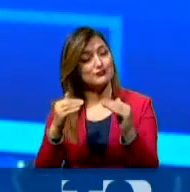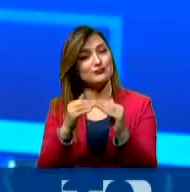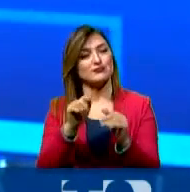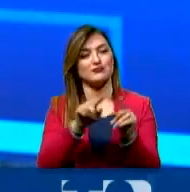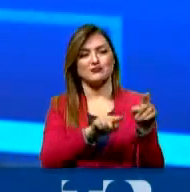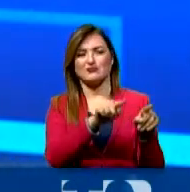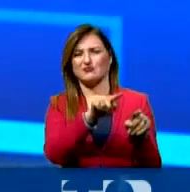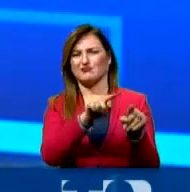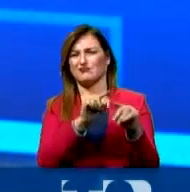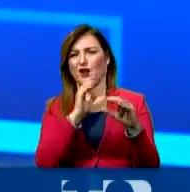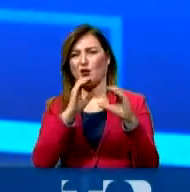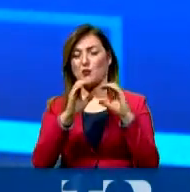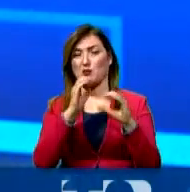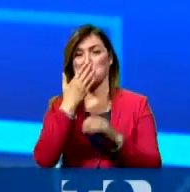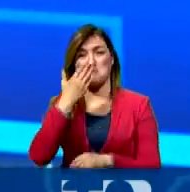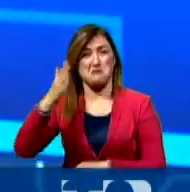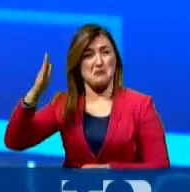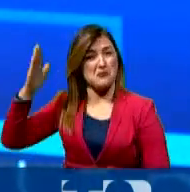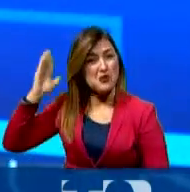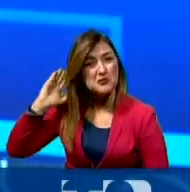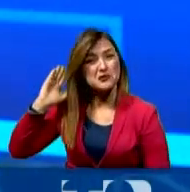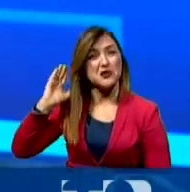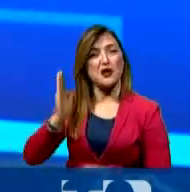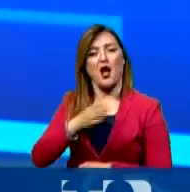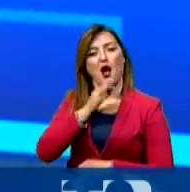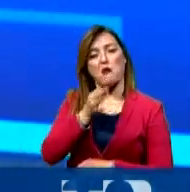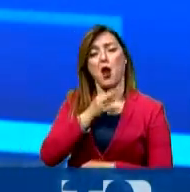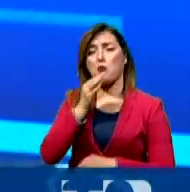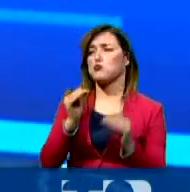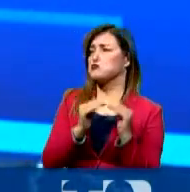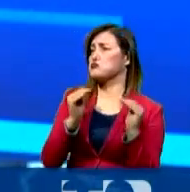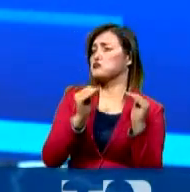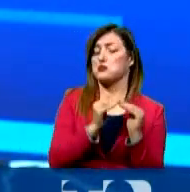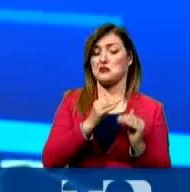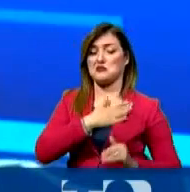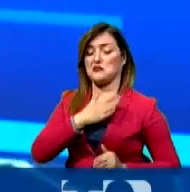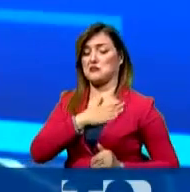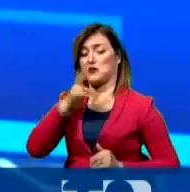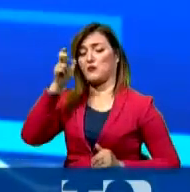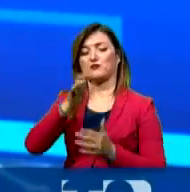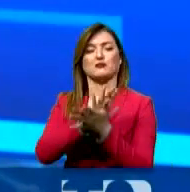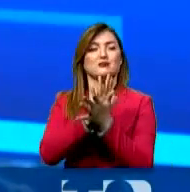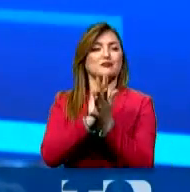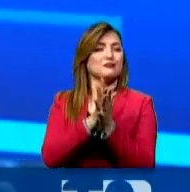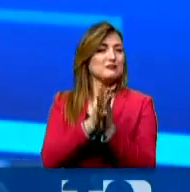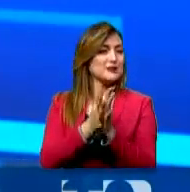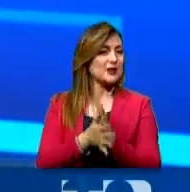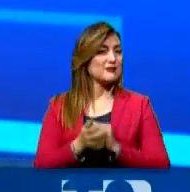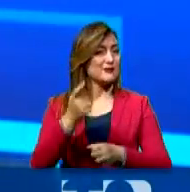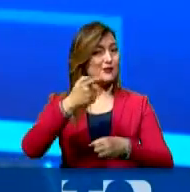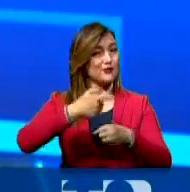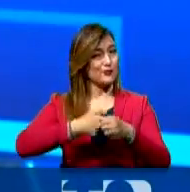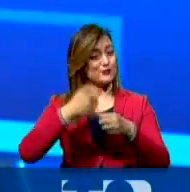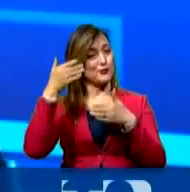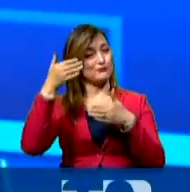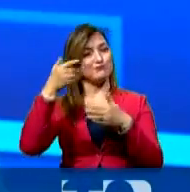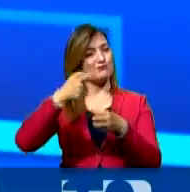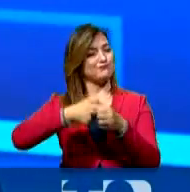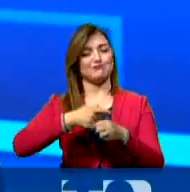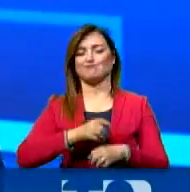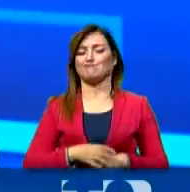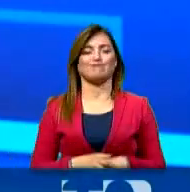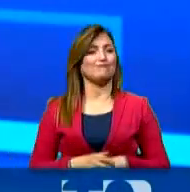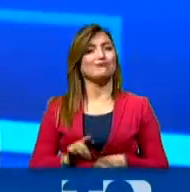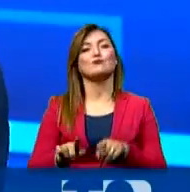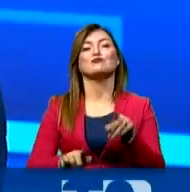hipócritas que hablan de la democracia cuando no creen en ella. Y cuando estoy hablando de actores, no me refiero exclusivamente a actores políticos, sino